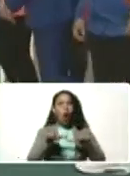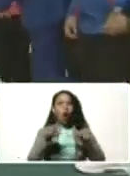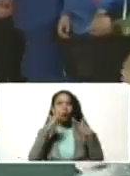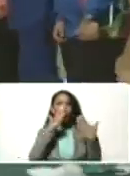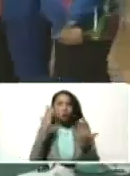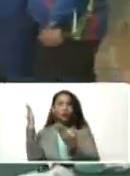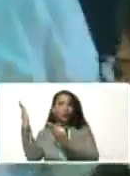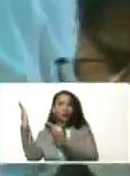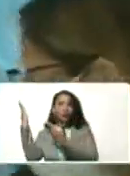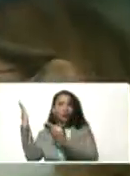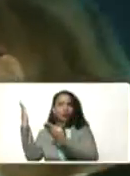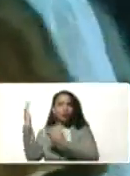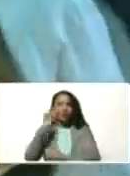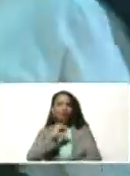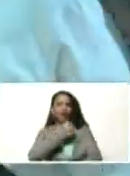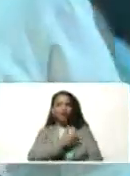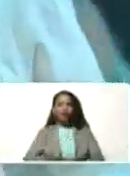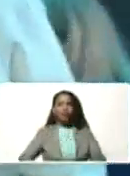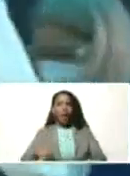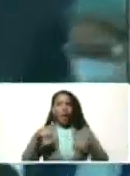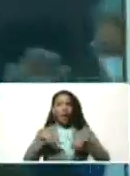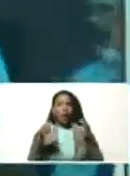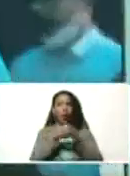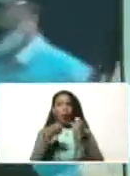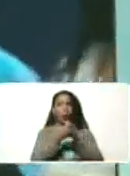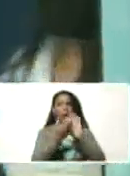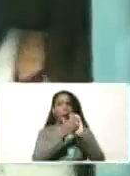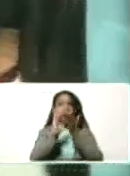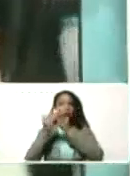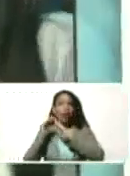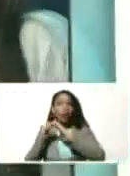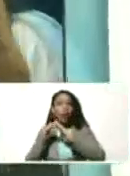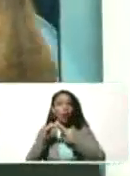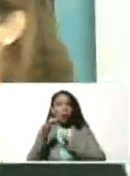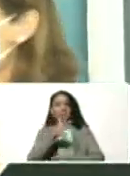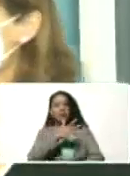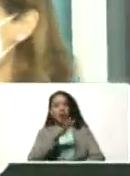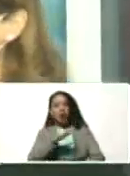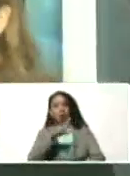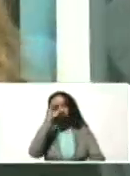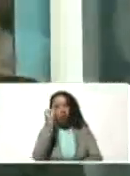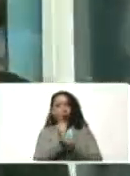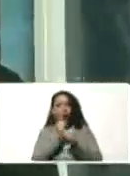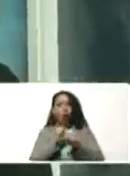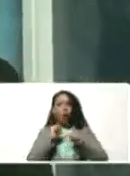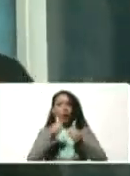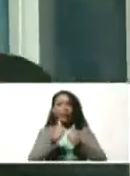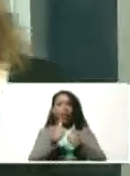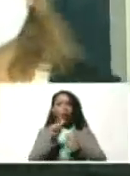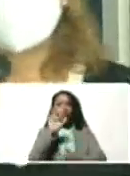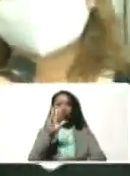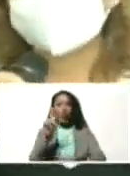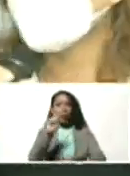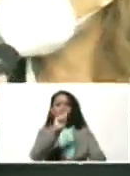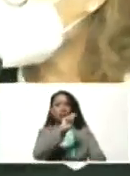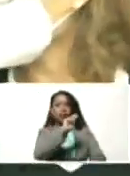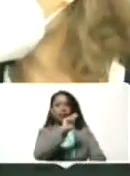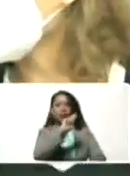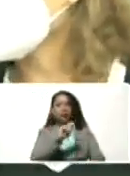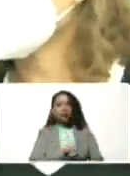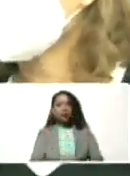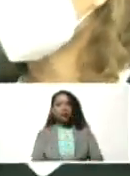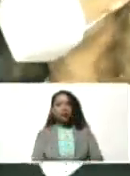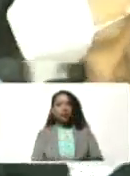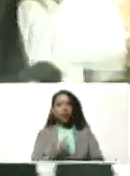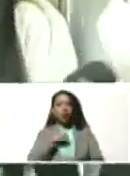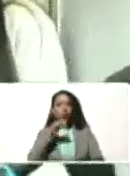ministra. Sí, presidente. A través de las Bricos Miles, hace aproximadamente los trabajos comenzaron hace 3 meses... estamos entrando